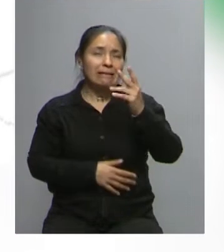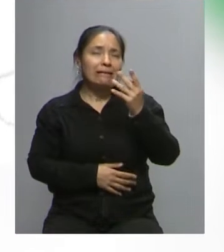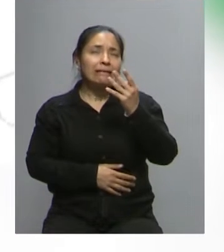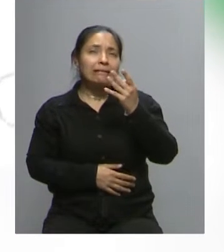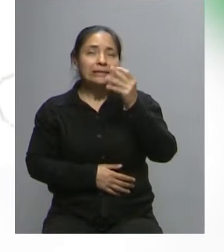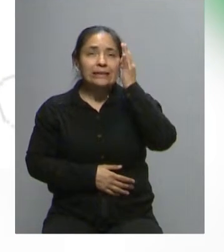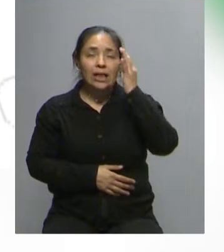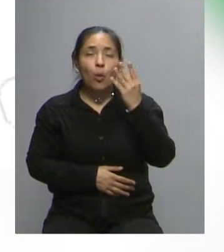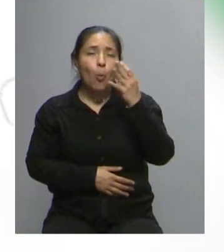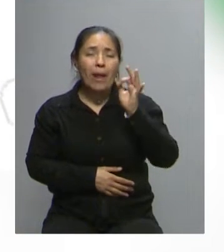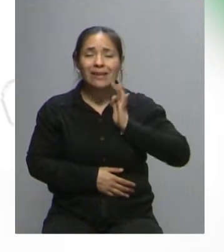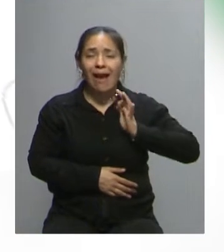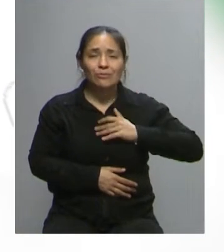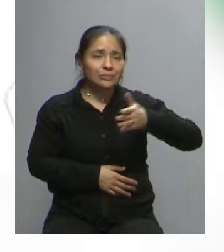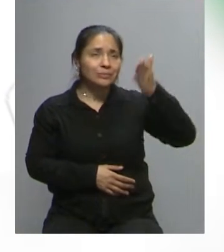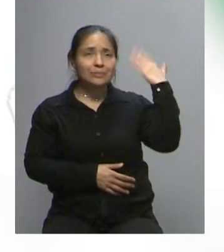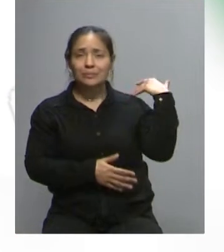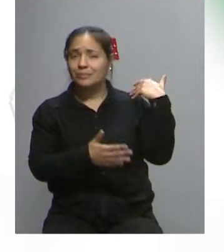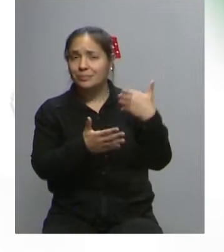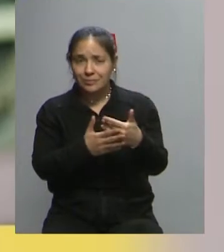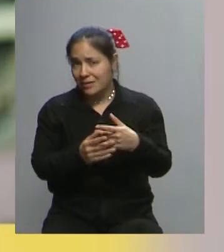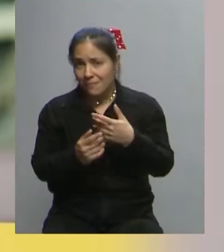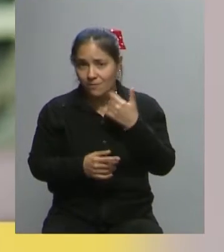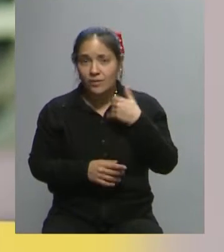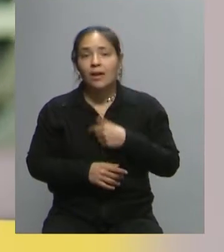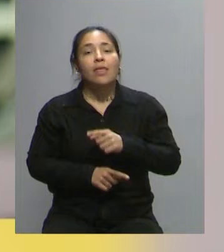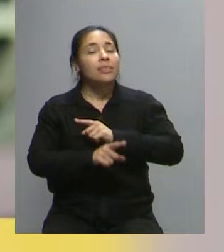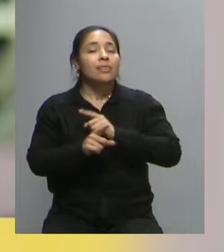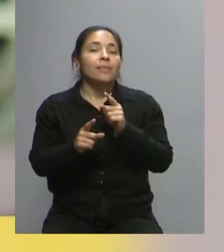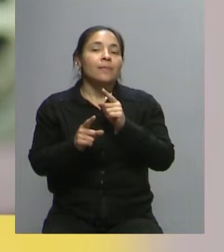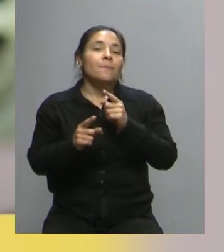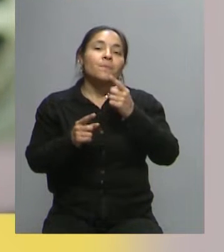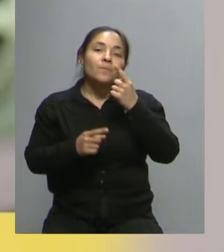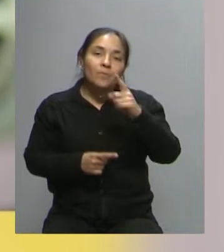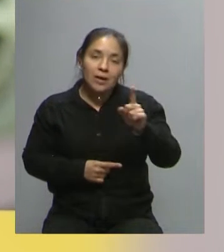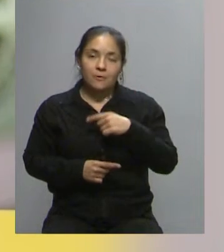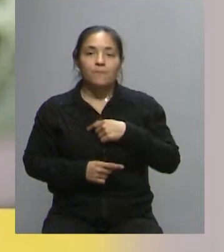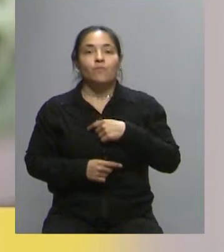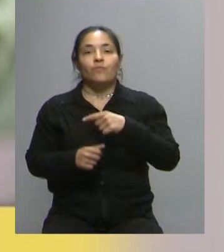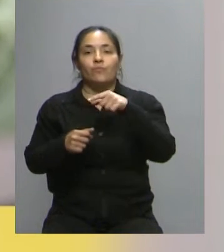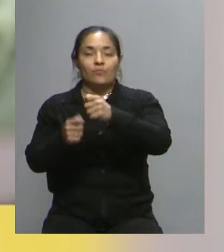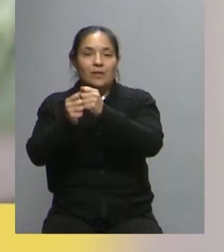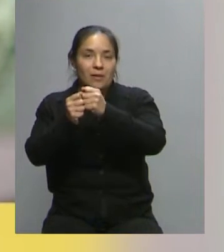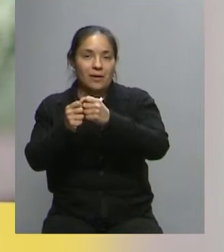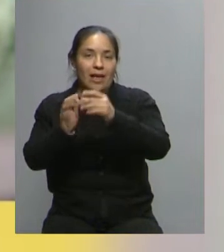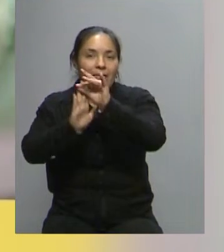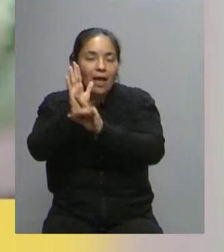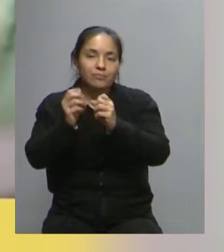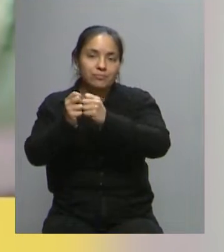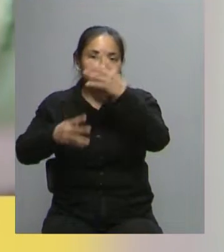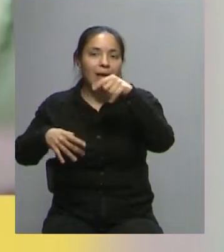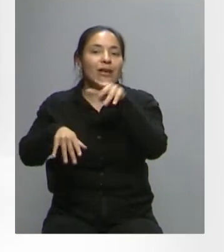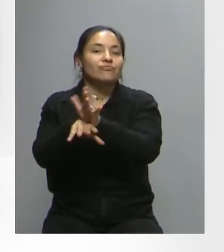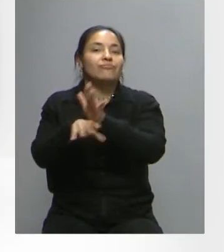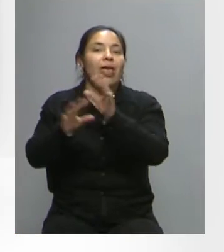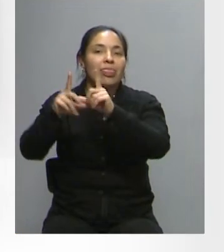más. Claro, Entonces, sí. pero por otro lado, tampoco es justo decir que Machine Learning es lo mismo que la estadística. Es realmente una disciplina innovadora